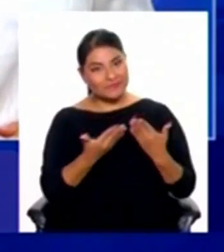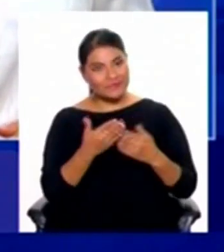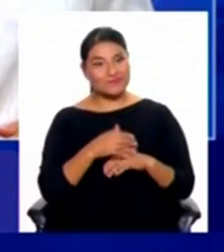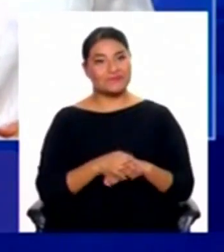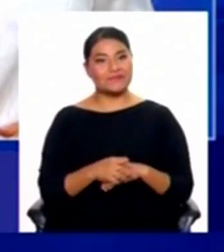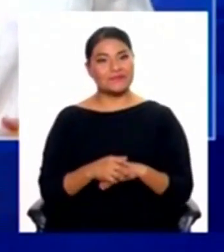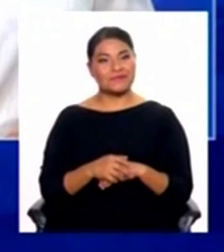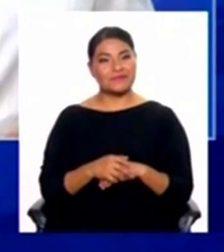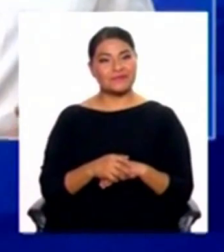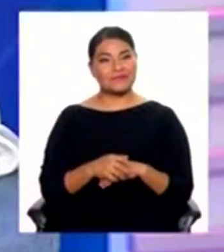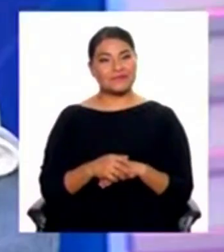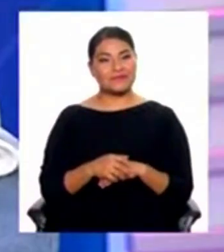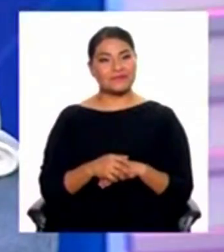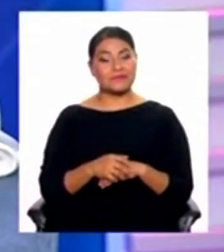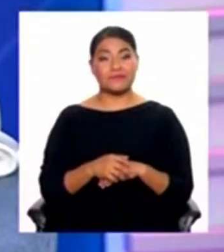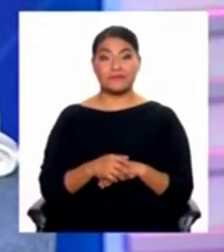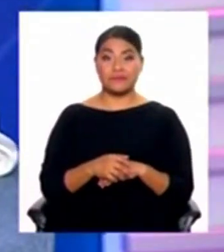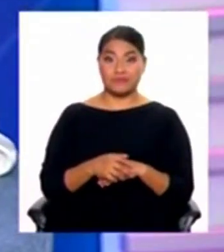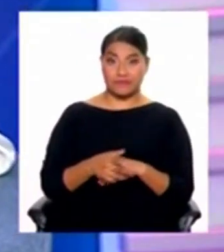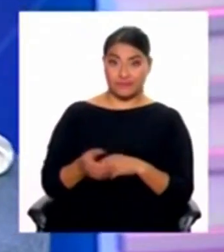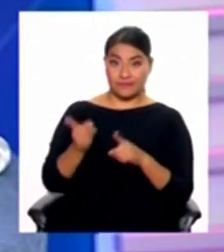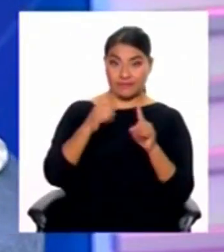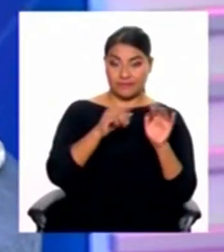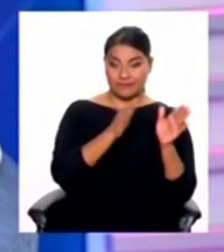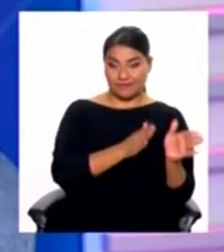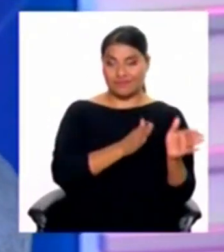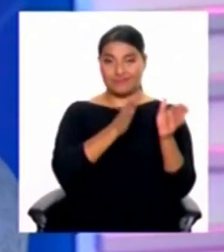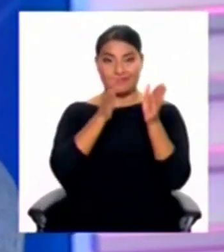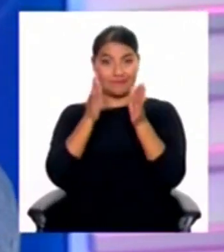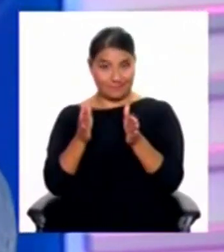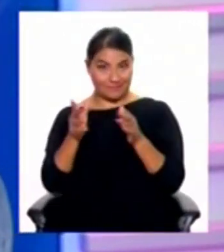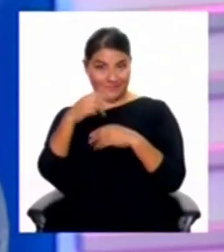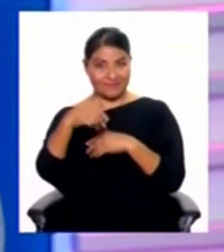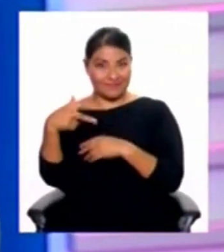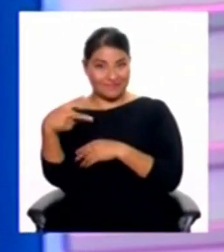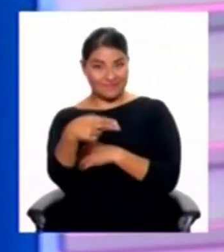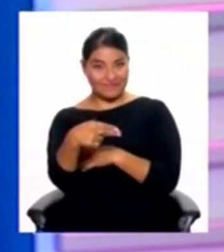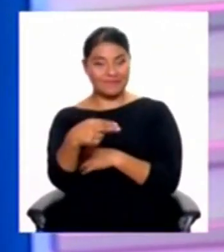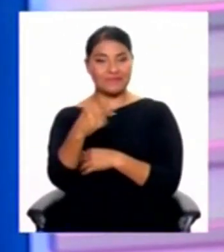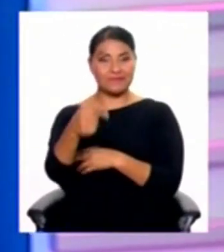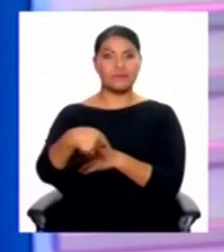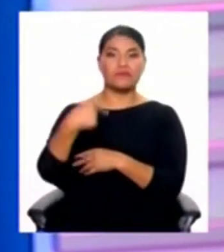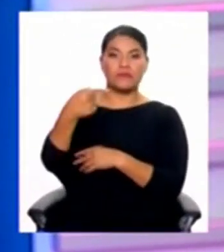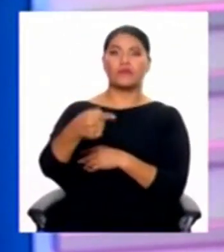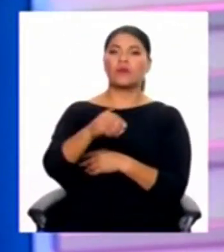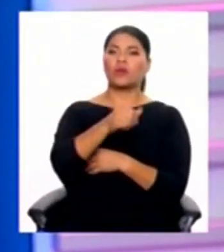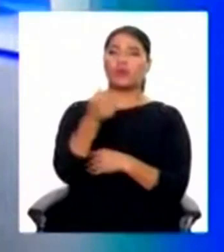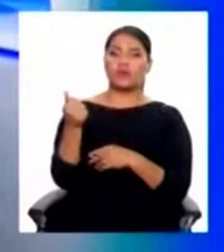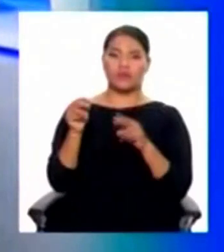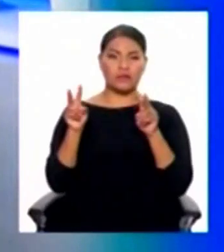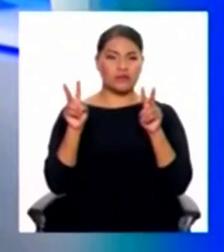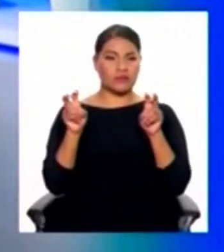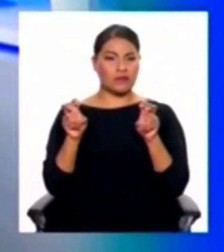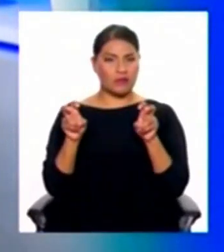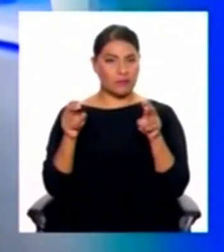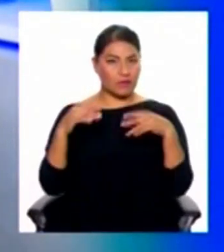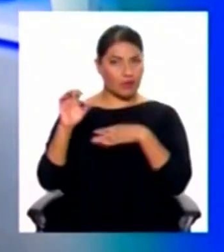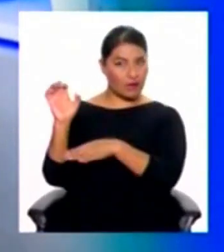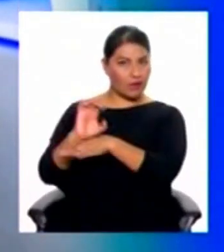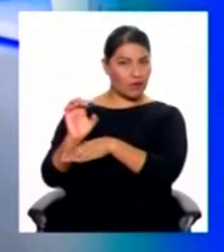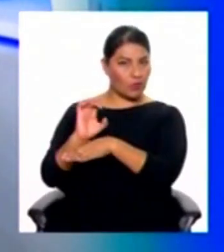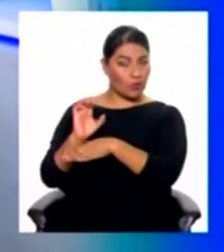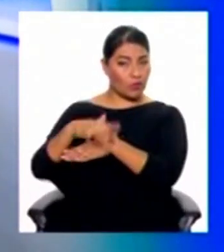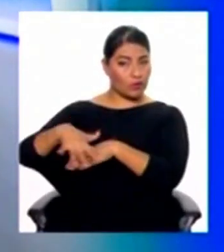nosotros. A ti. Y bueno, y después del bloque de la pausa, vamos a volver para hablar sobre elecciones en el Ecuador. Hay